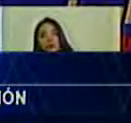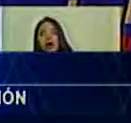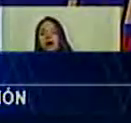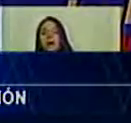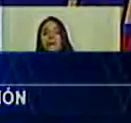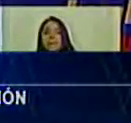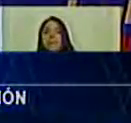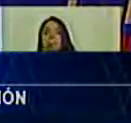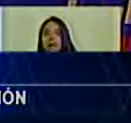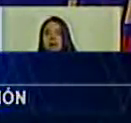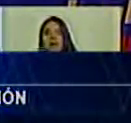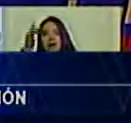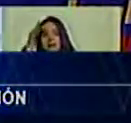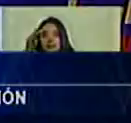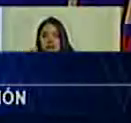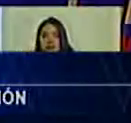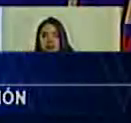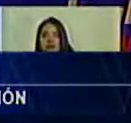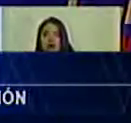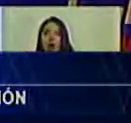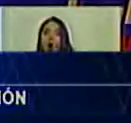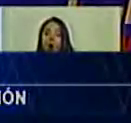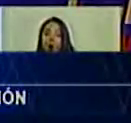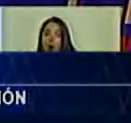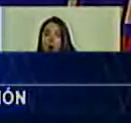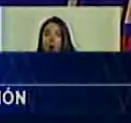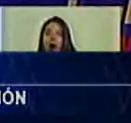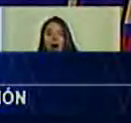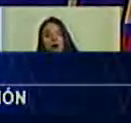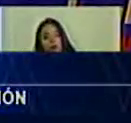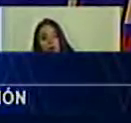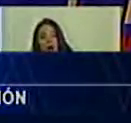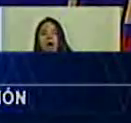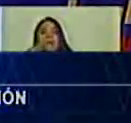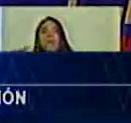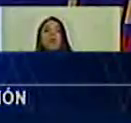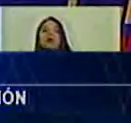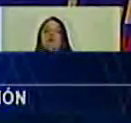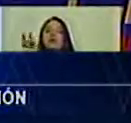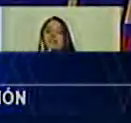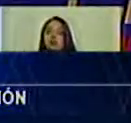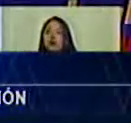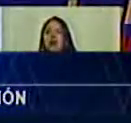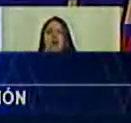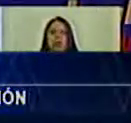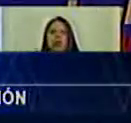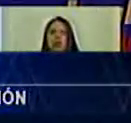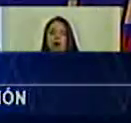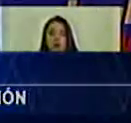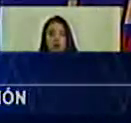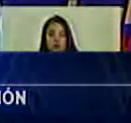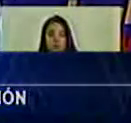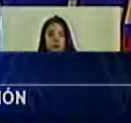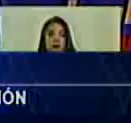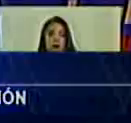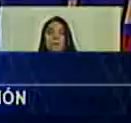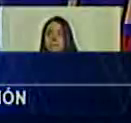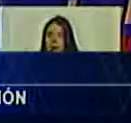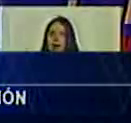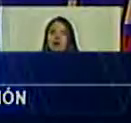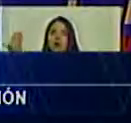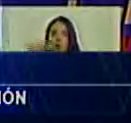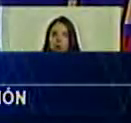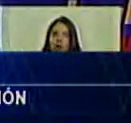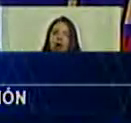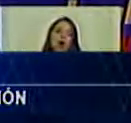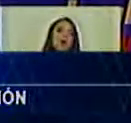solicitar, pedir, exigir, arrodillarse para que el pueblo de Venezuela reciba sanciones económicas, para que haya bloqueo, para